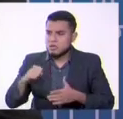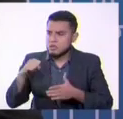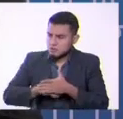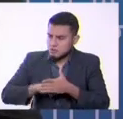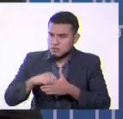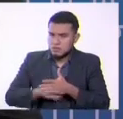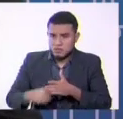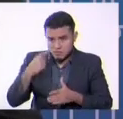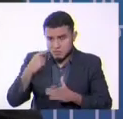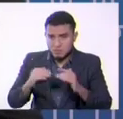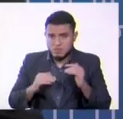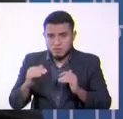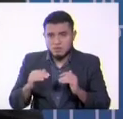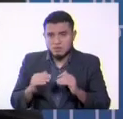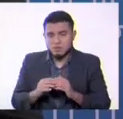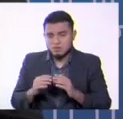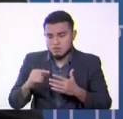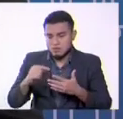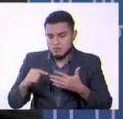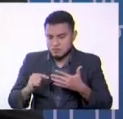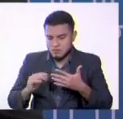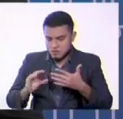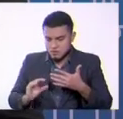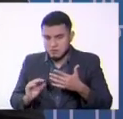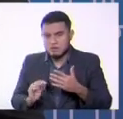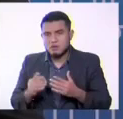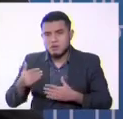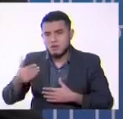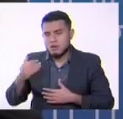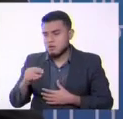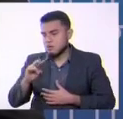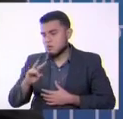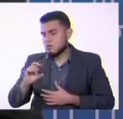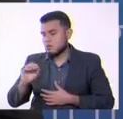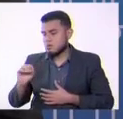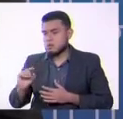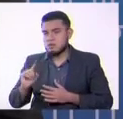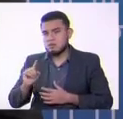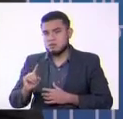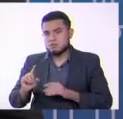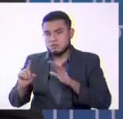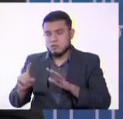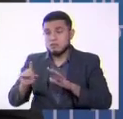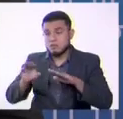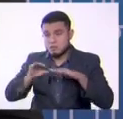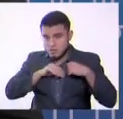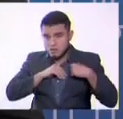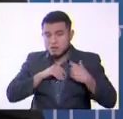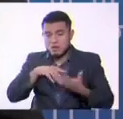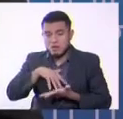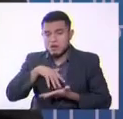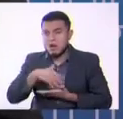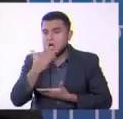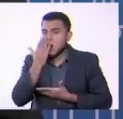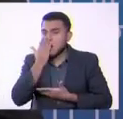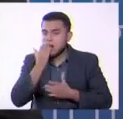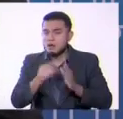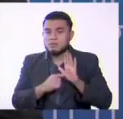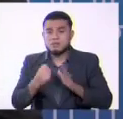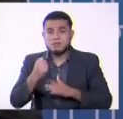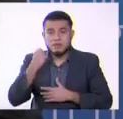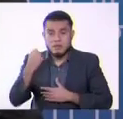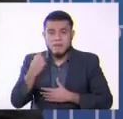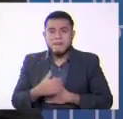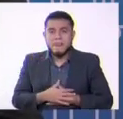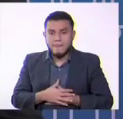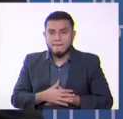que constitucionalmente en el año 2016 se reconoció a la población indígena. Esta es una muestra importante de